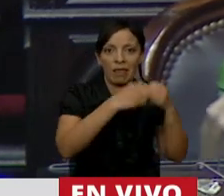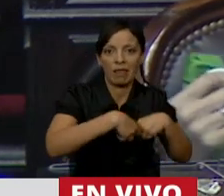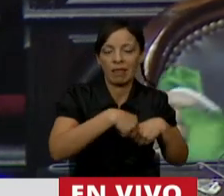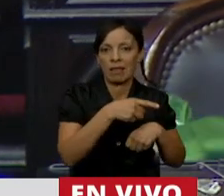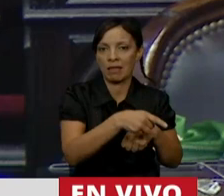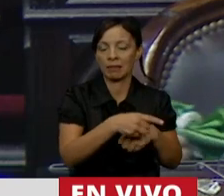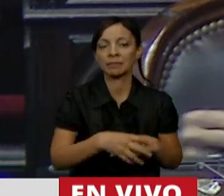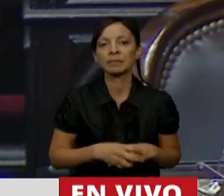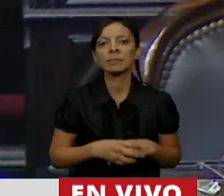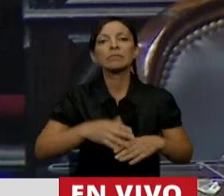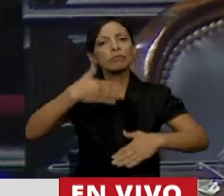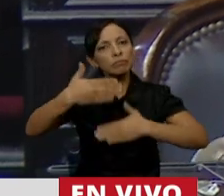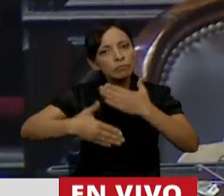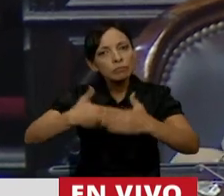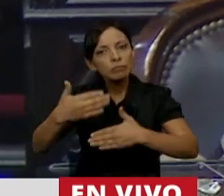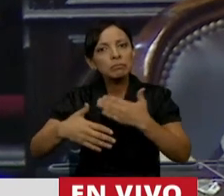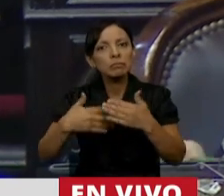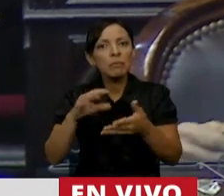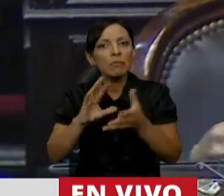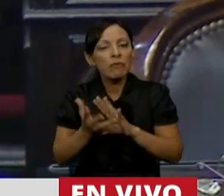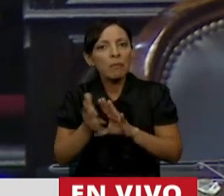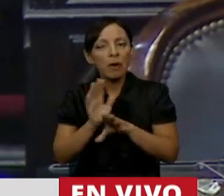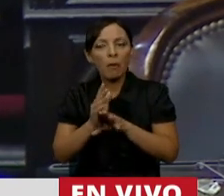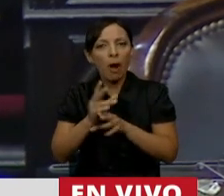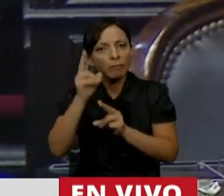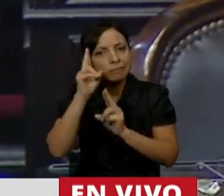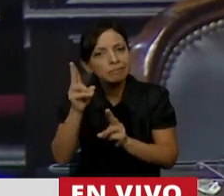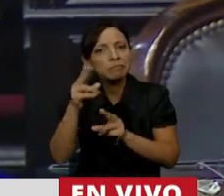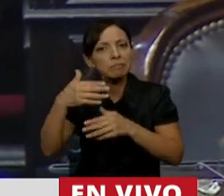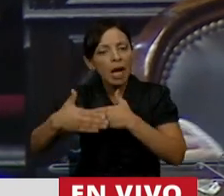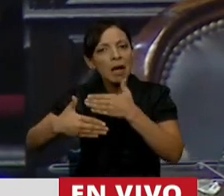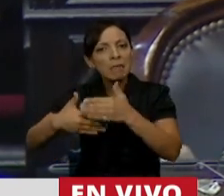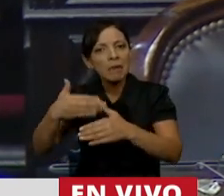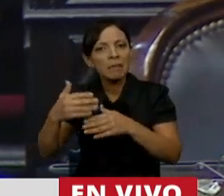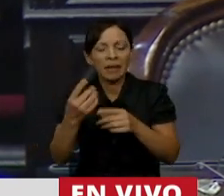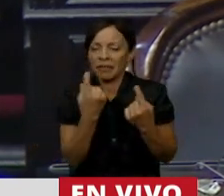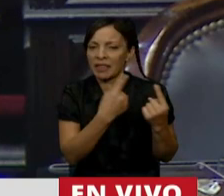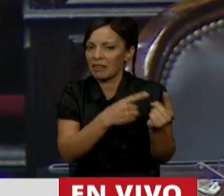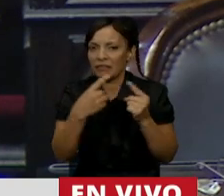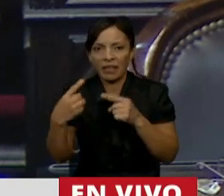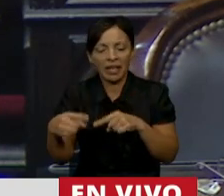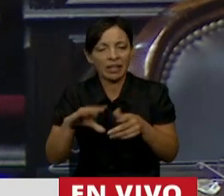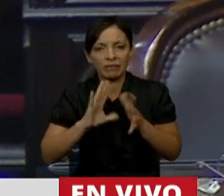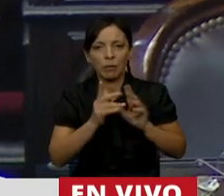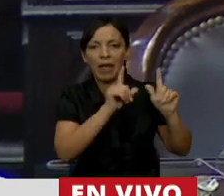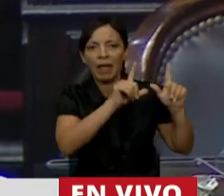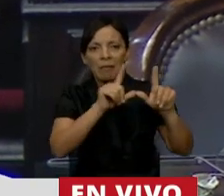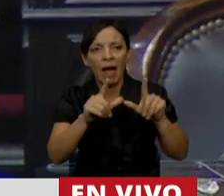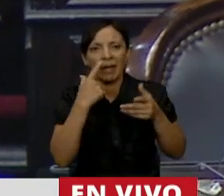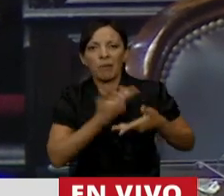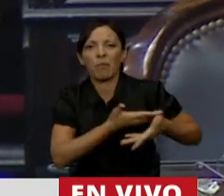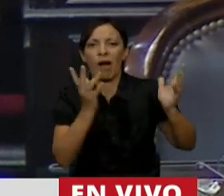un procedimiento cada vez menos invasivo, que dista mucho de las crueles y mentirosas imágenes que intentan